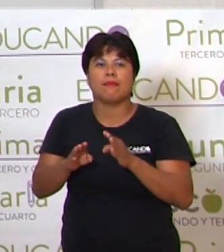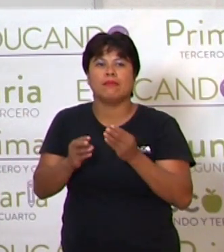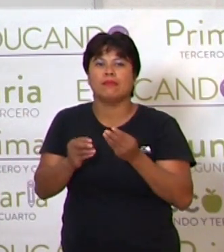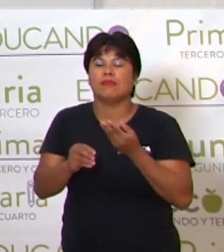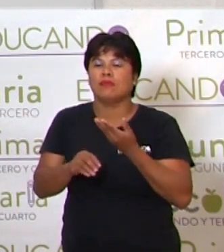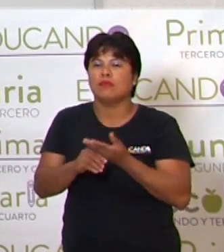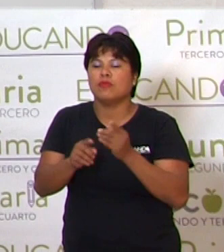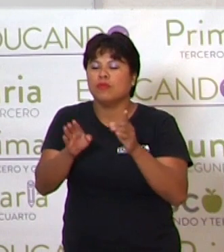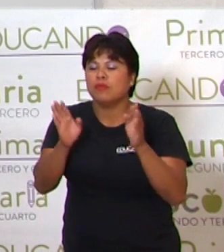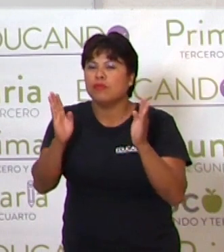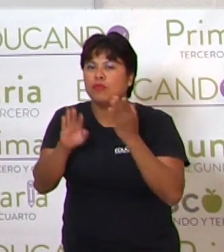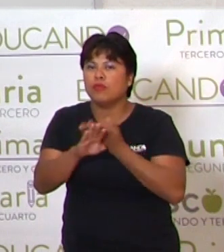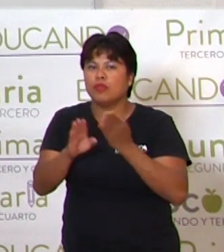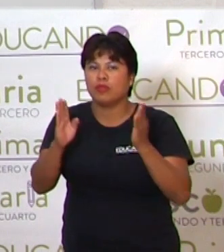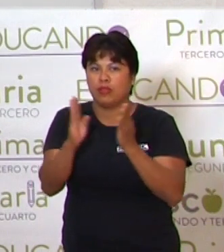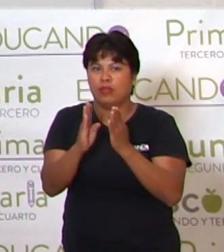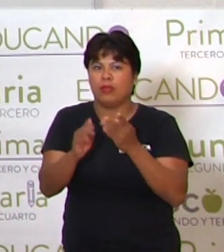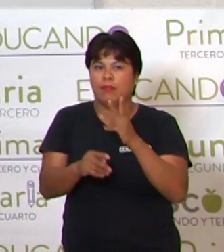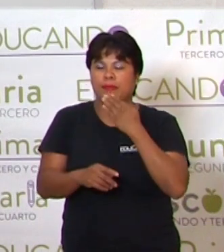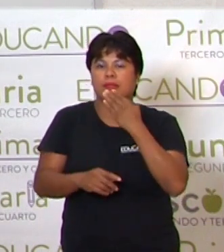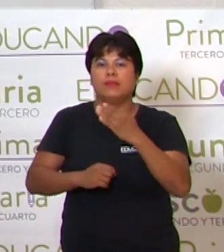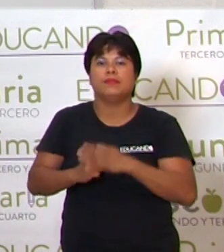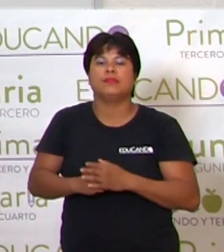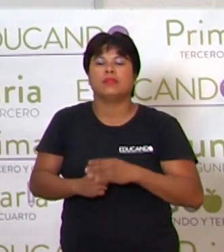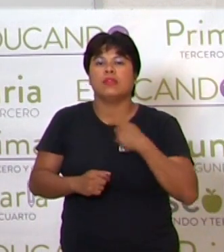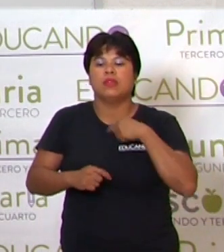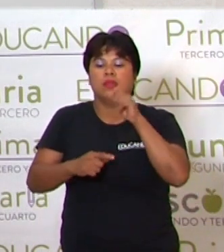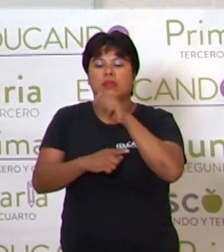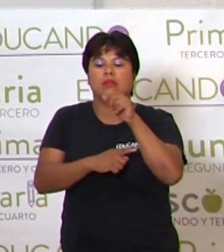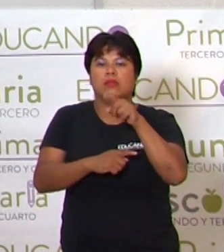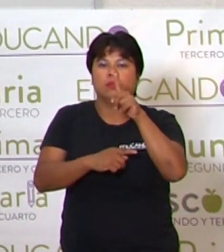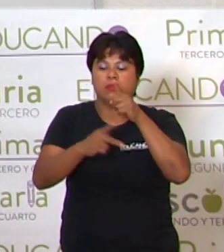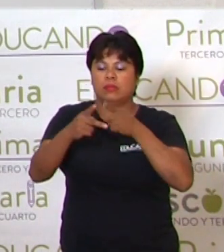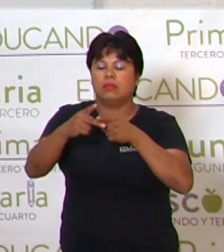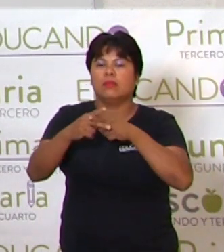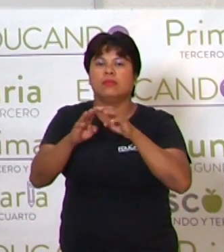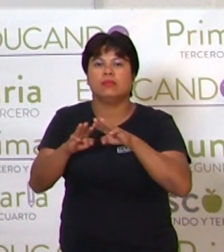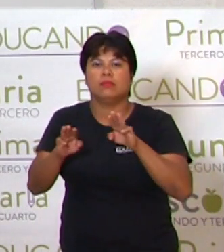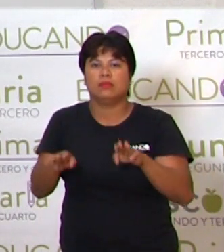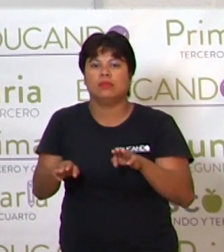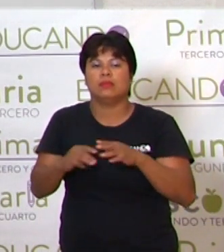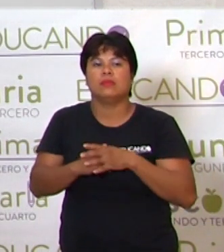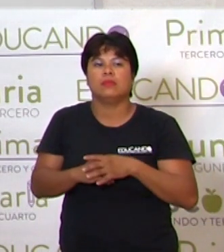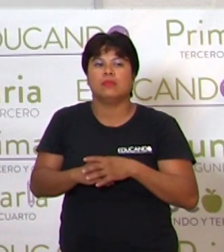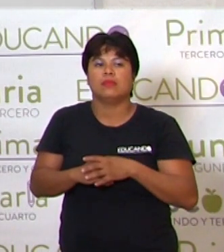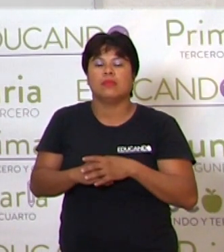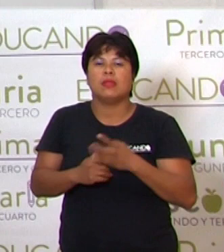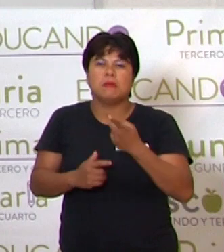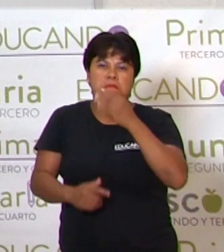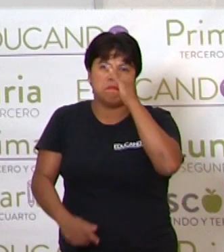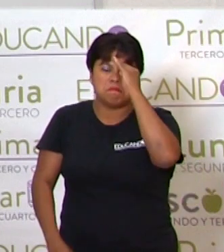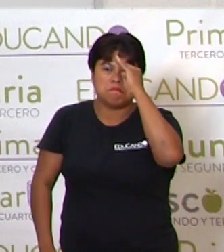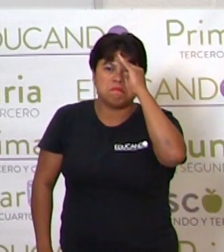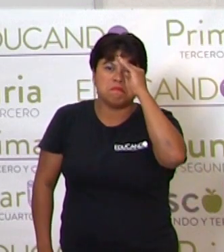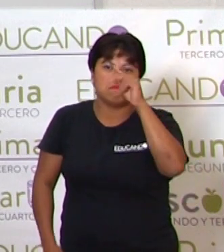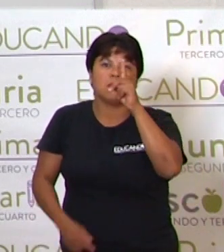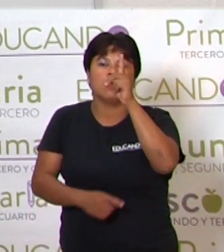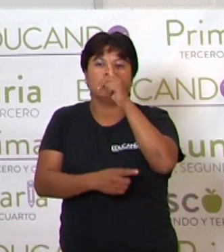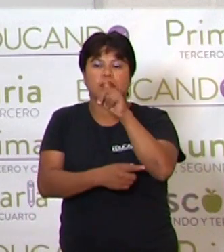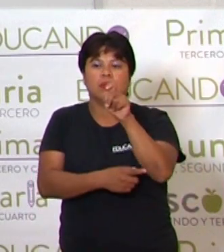muy corta, pero bueno. Bien, voy a marcar un ángulo que mida, ¿qué te parece?